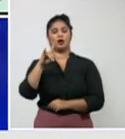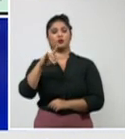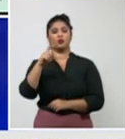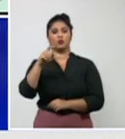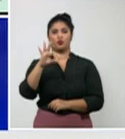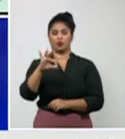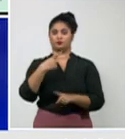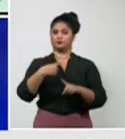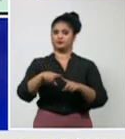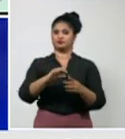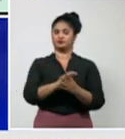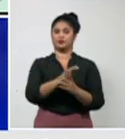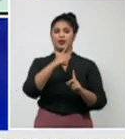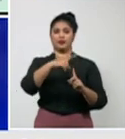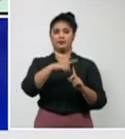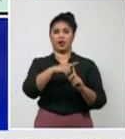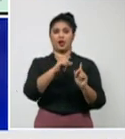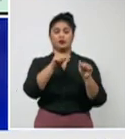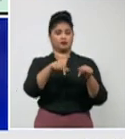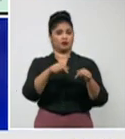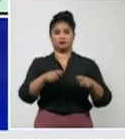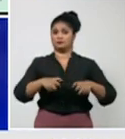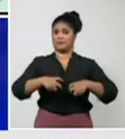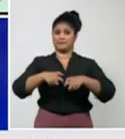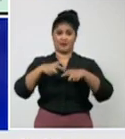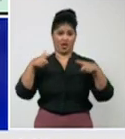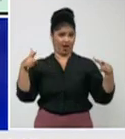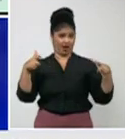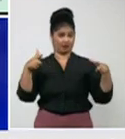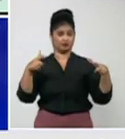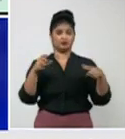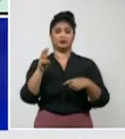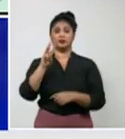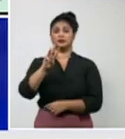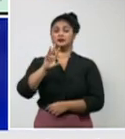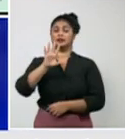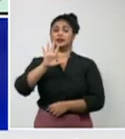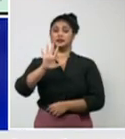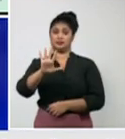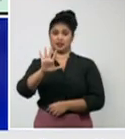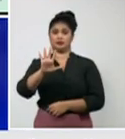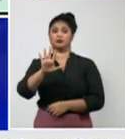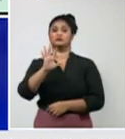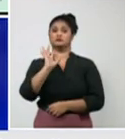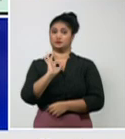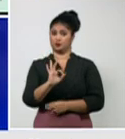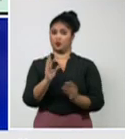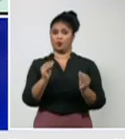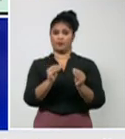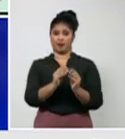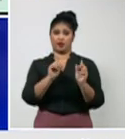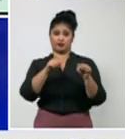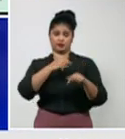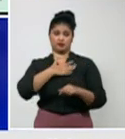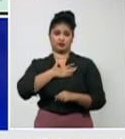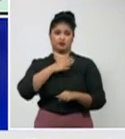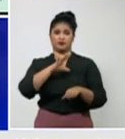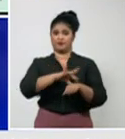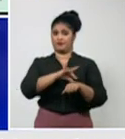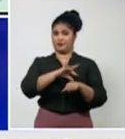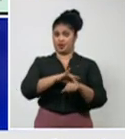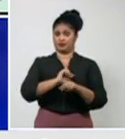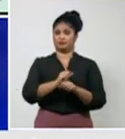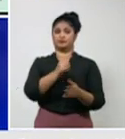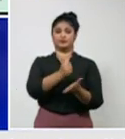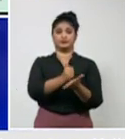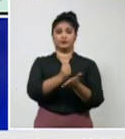confirman también, una cifra elevada, 37 casos autóctonos. Matanzas municipio 16,